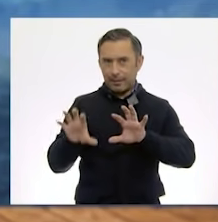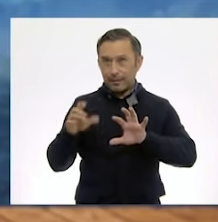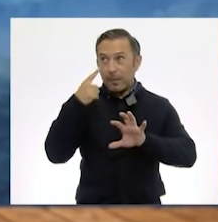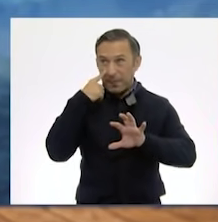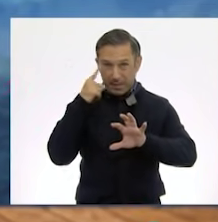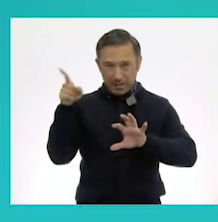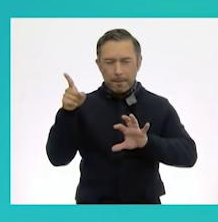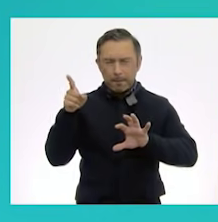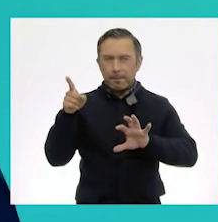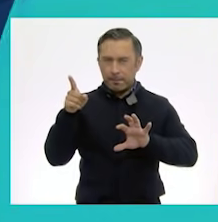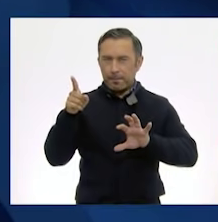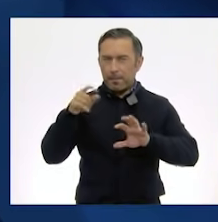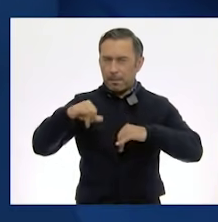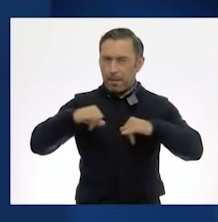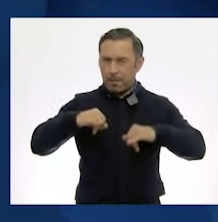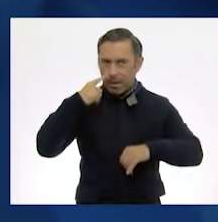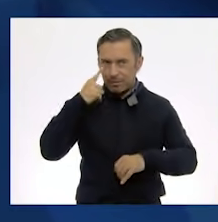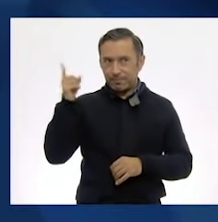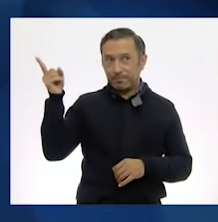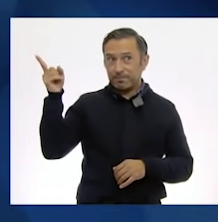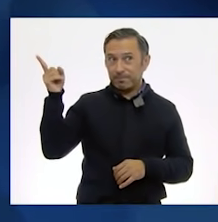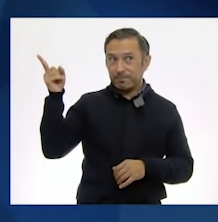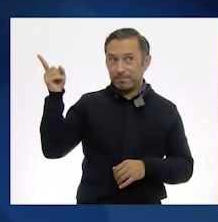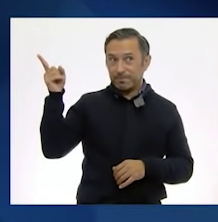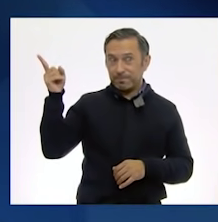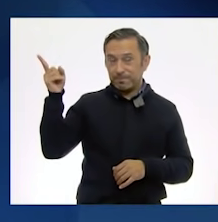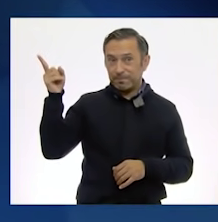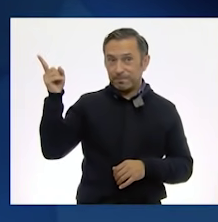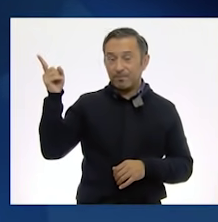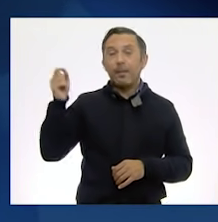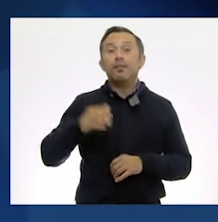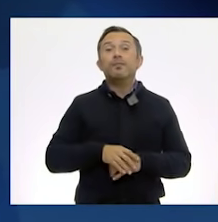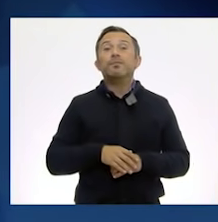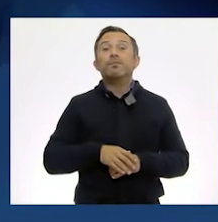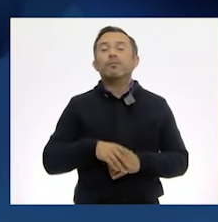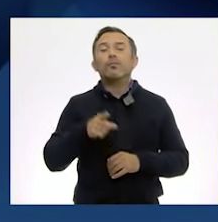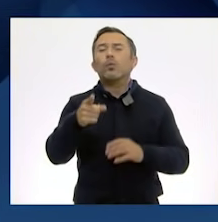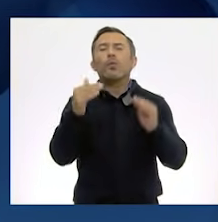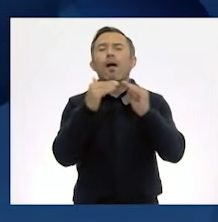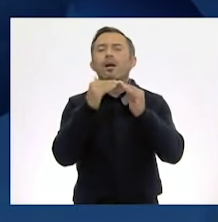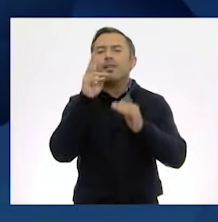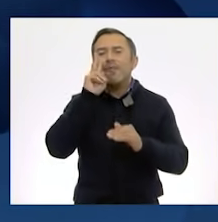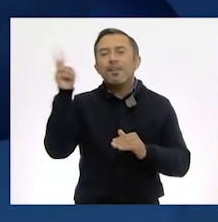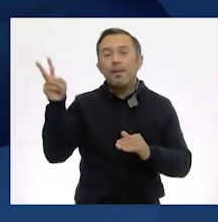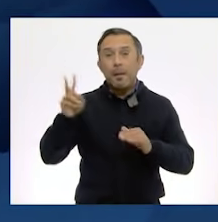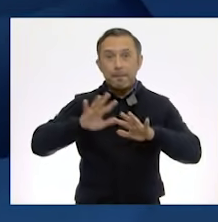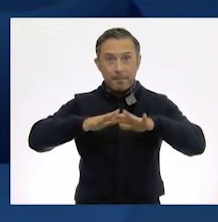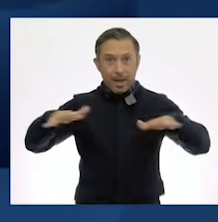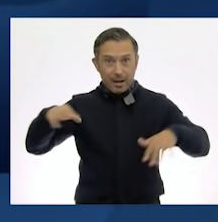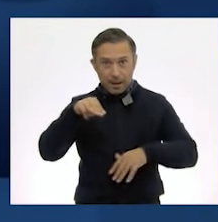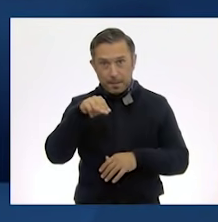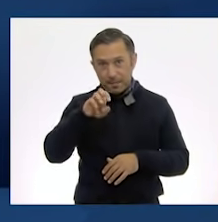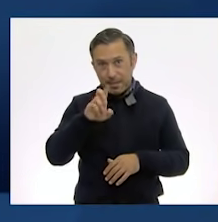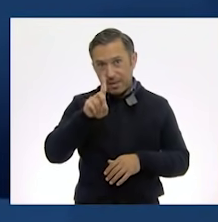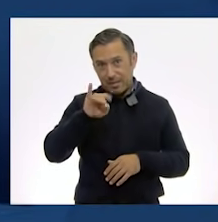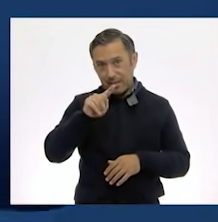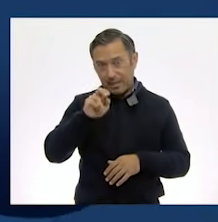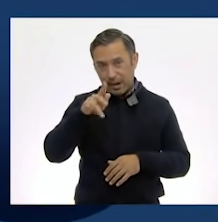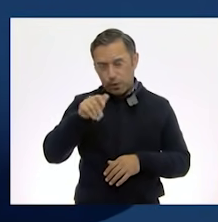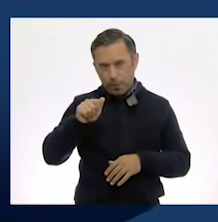A ver. Desde casa, ¿qué continentes identificas alrededor del mar Mediterráneo? Fíjate muy